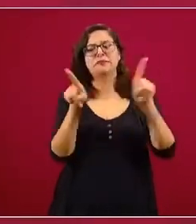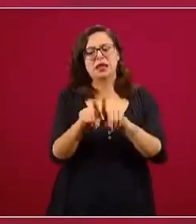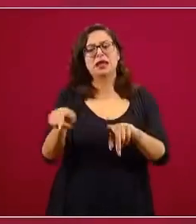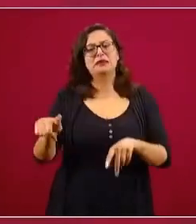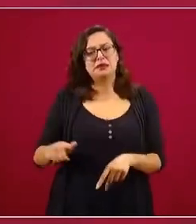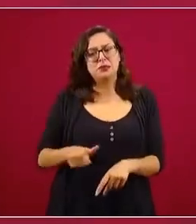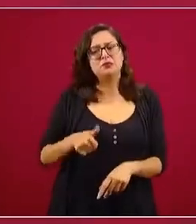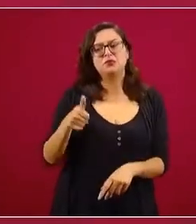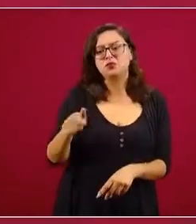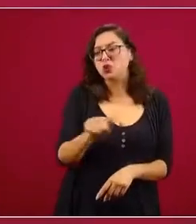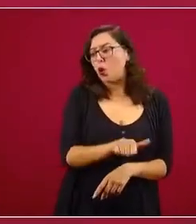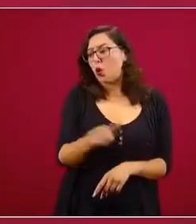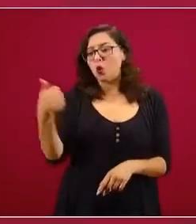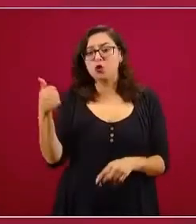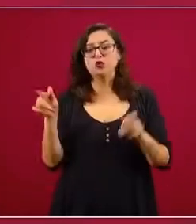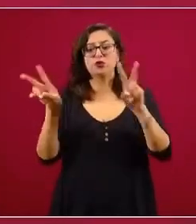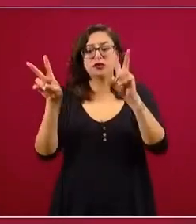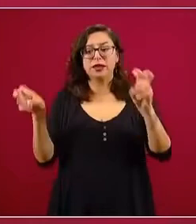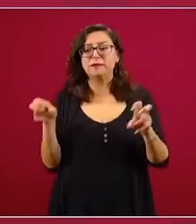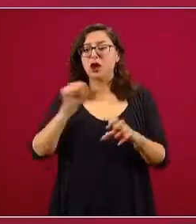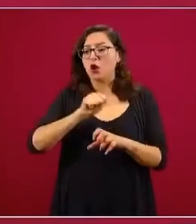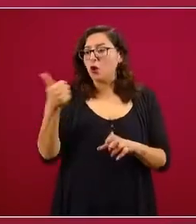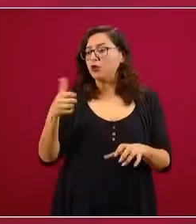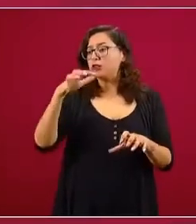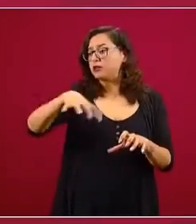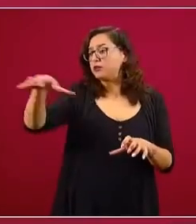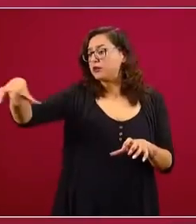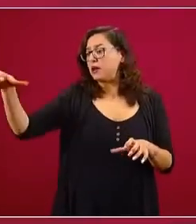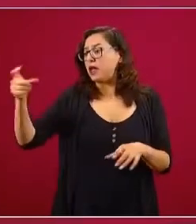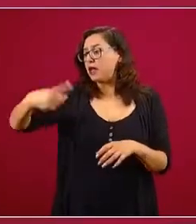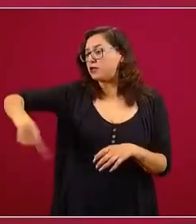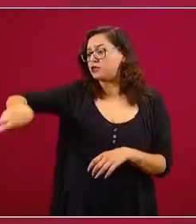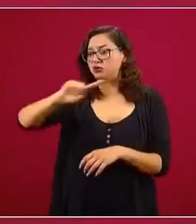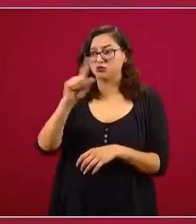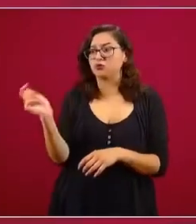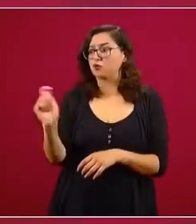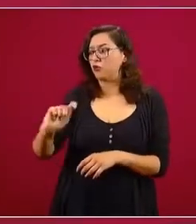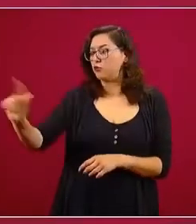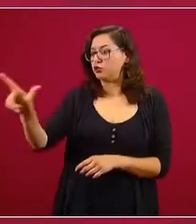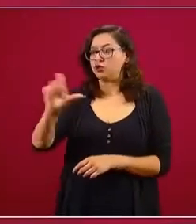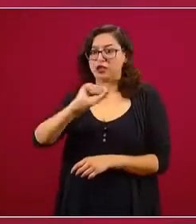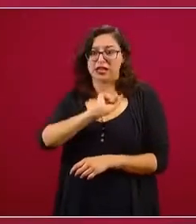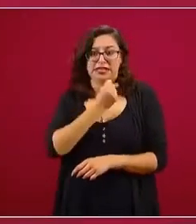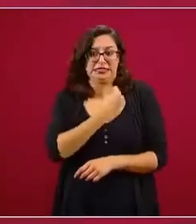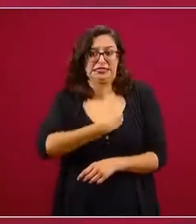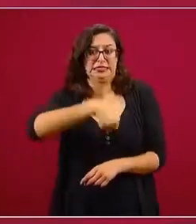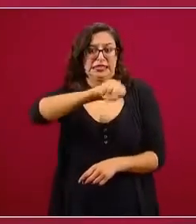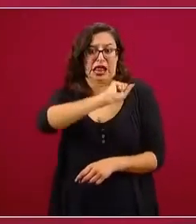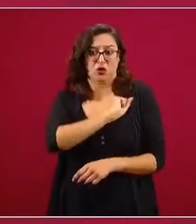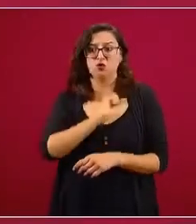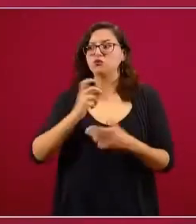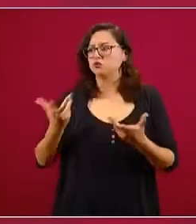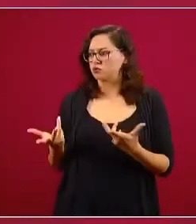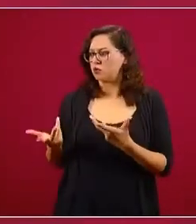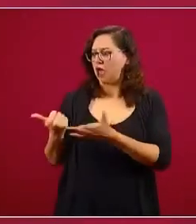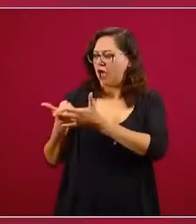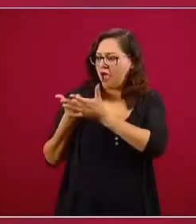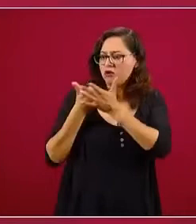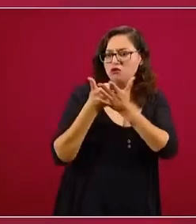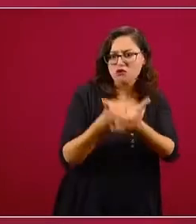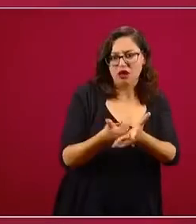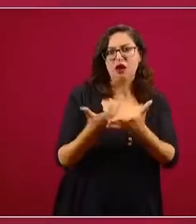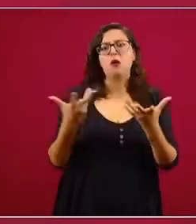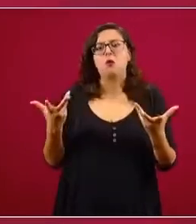también conocer qué es lo que otros profesionales en el campo de la salud están realizando en el marco de esta